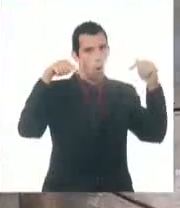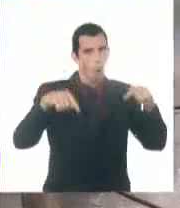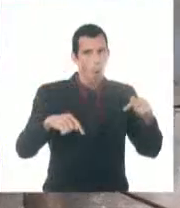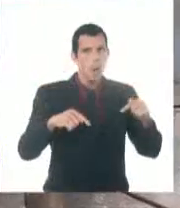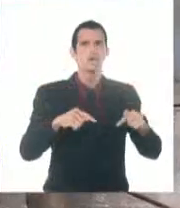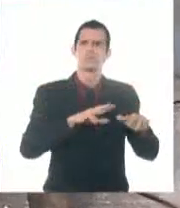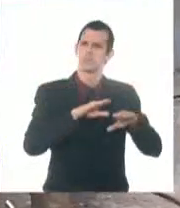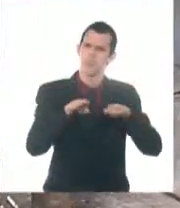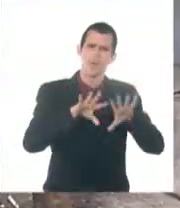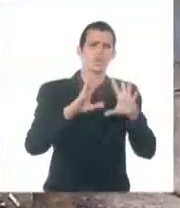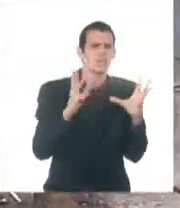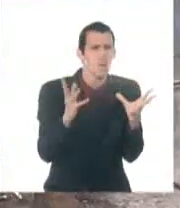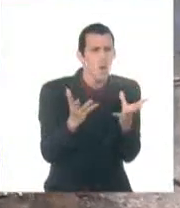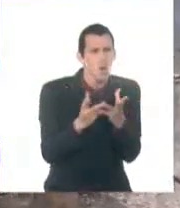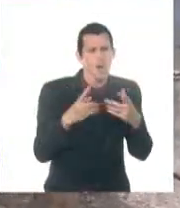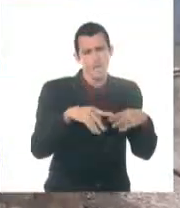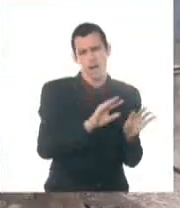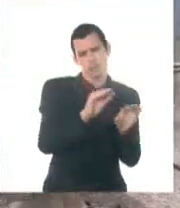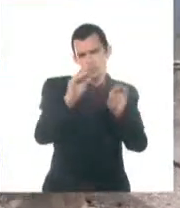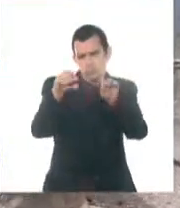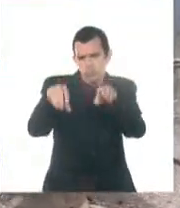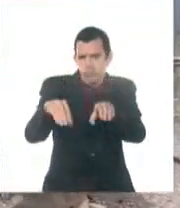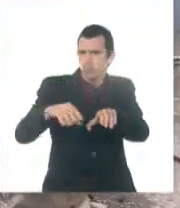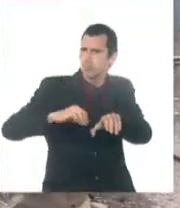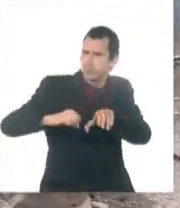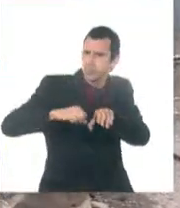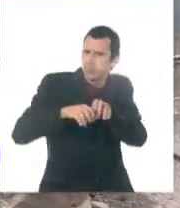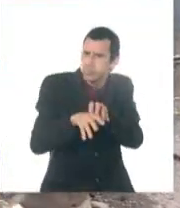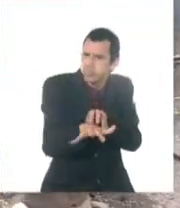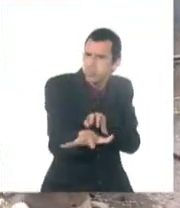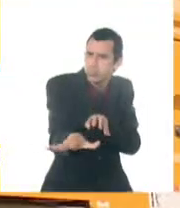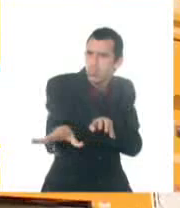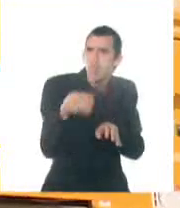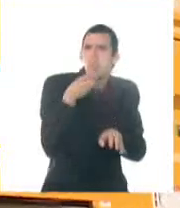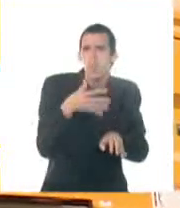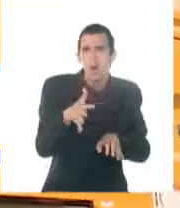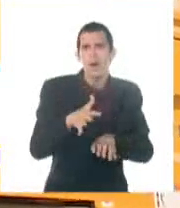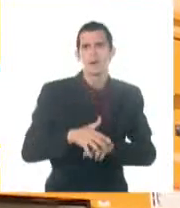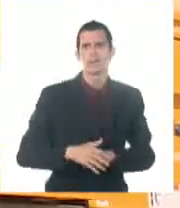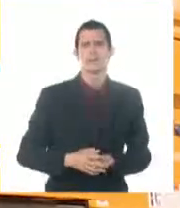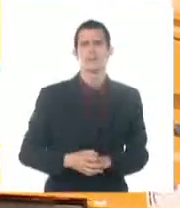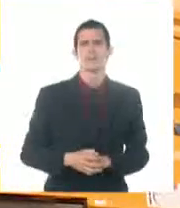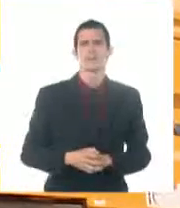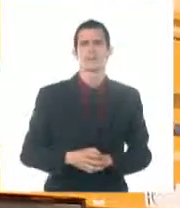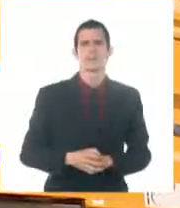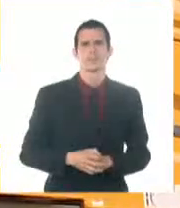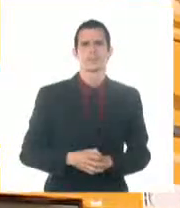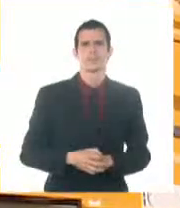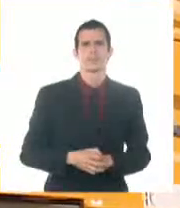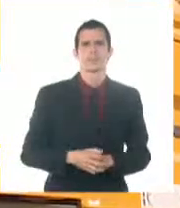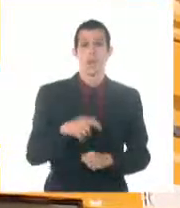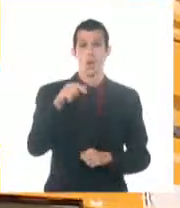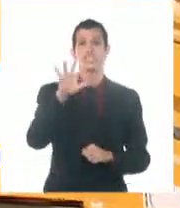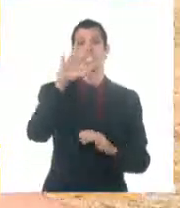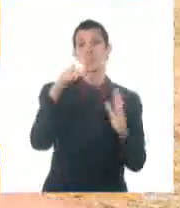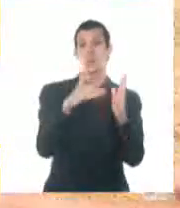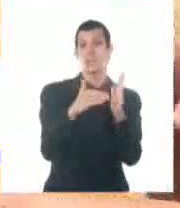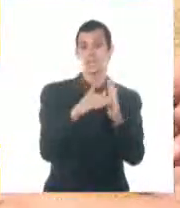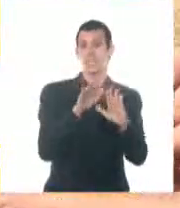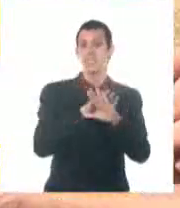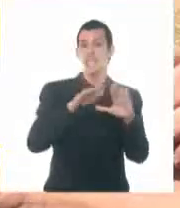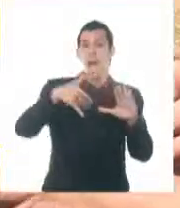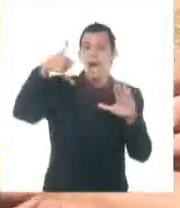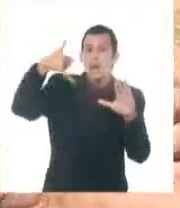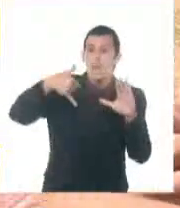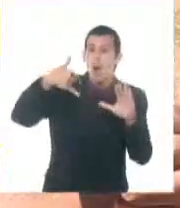Este viernes, pasadas las 5 de la tarde, el nuevo equipo se encontraba sumergido a más de 40 metros. Este